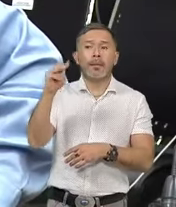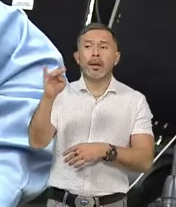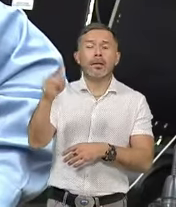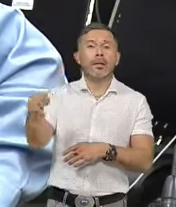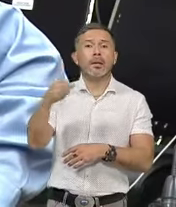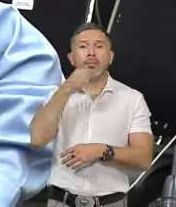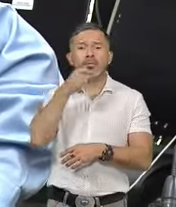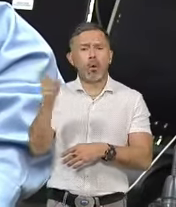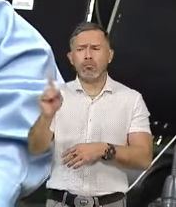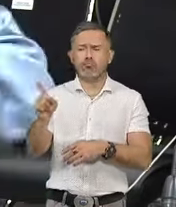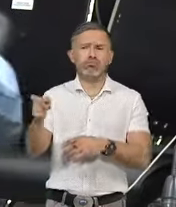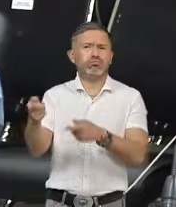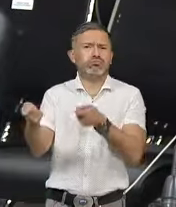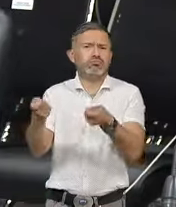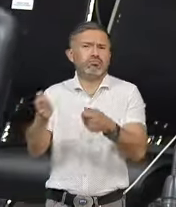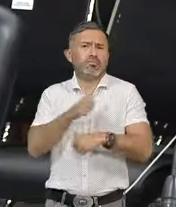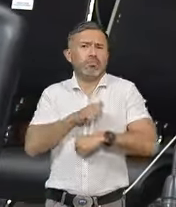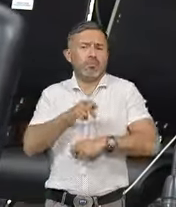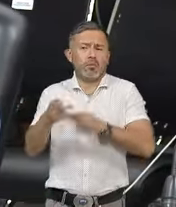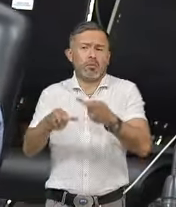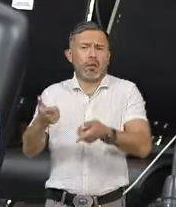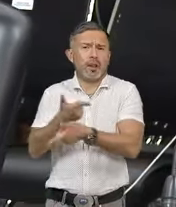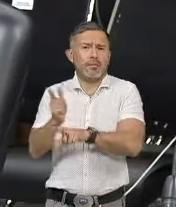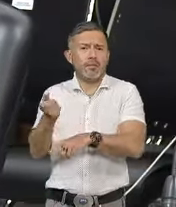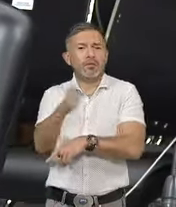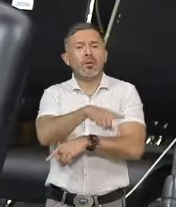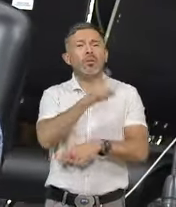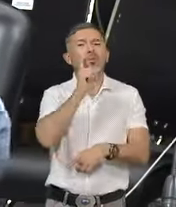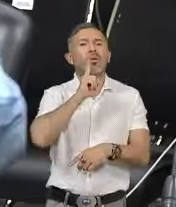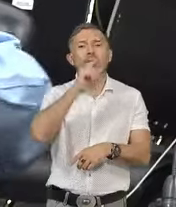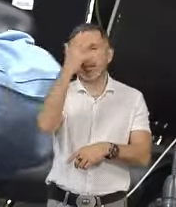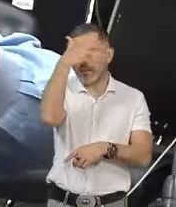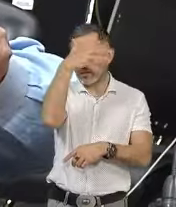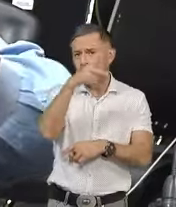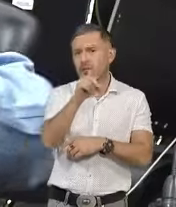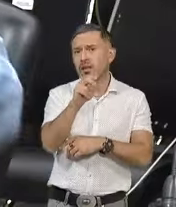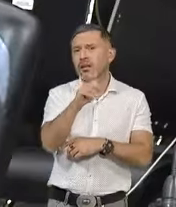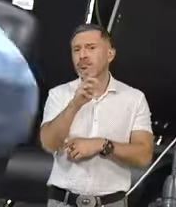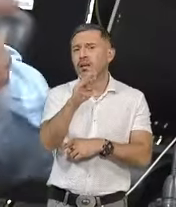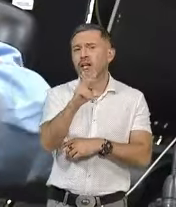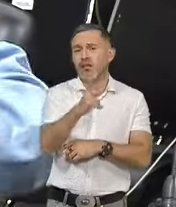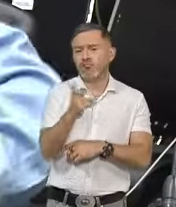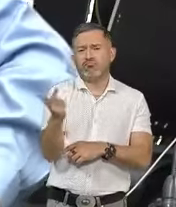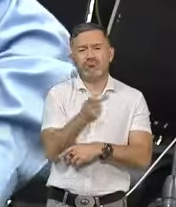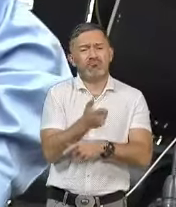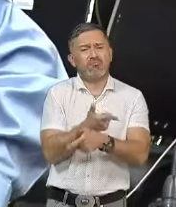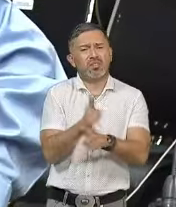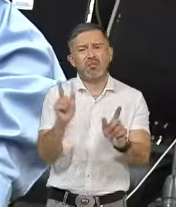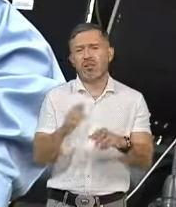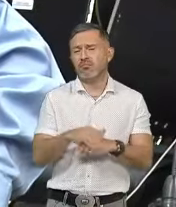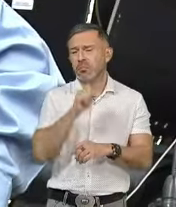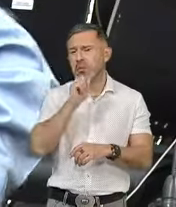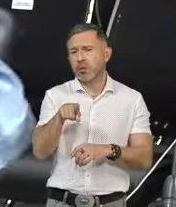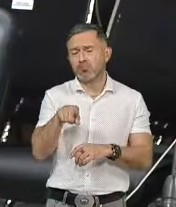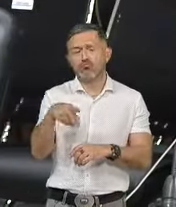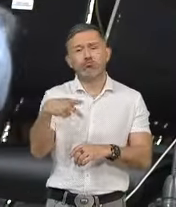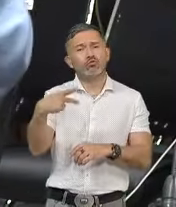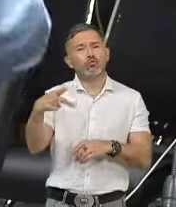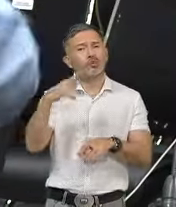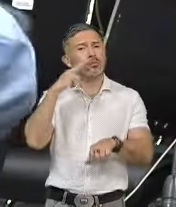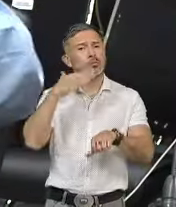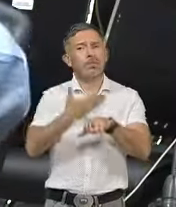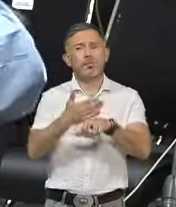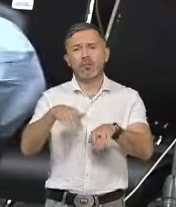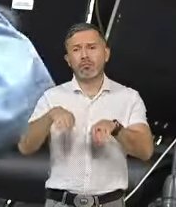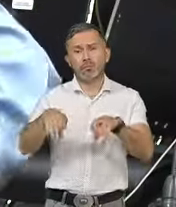es un moderador libre igual que lo será Denis merker y tienen el derecho de ejercer sus funciones de moderación bajo los